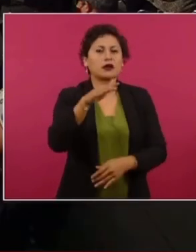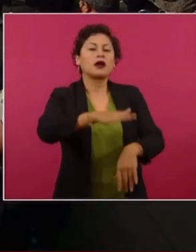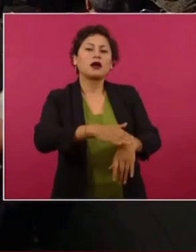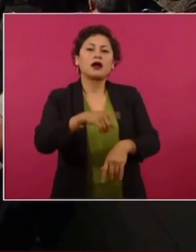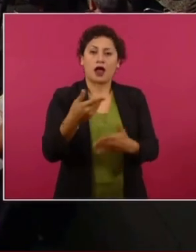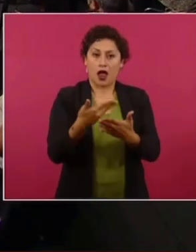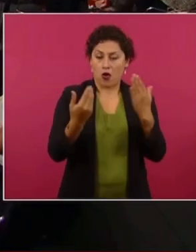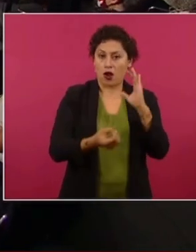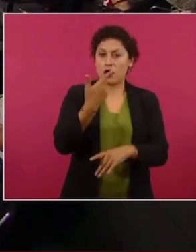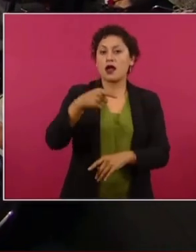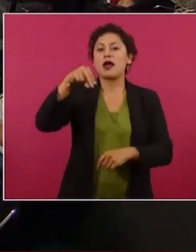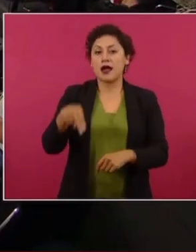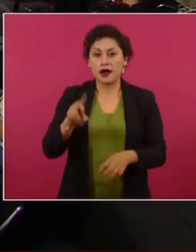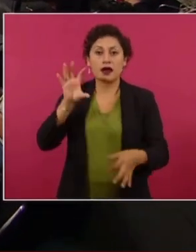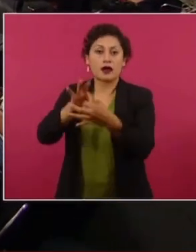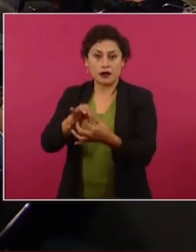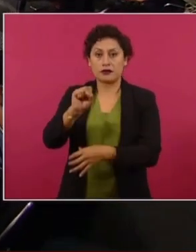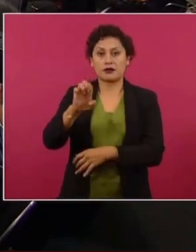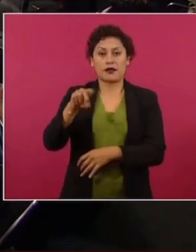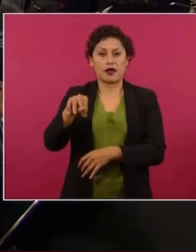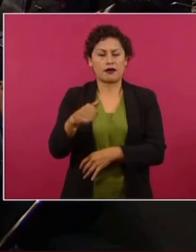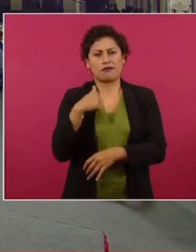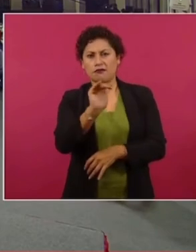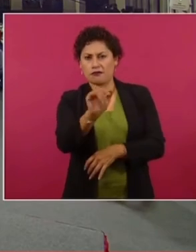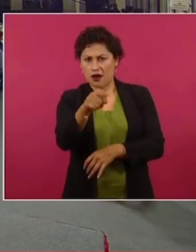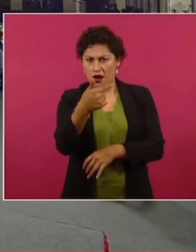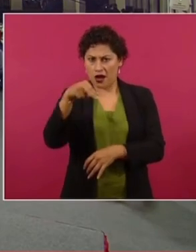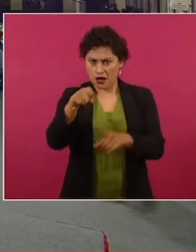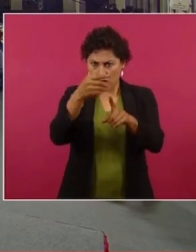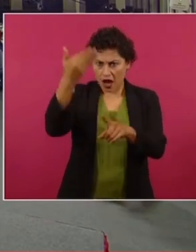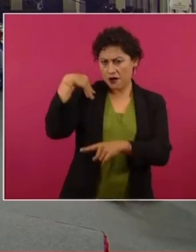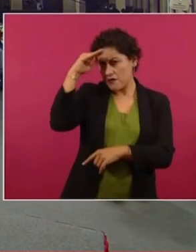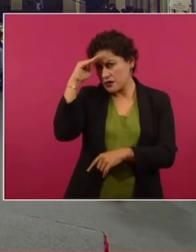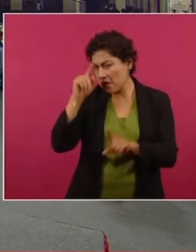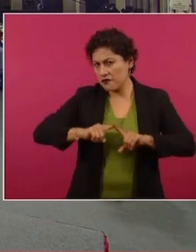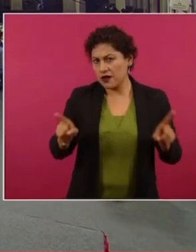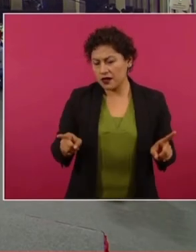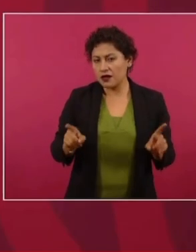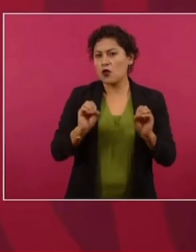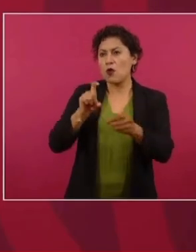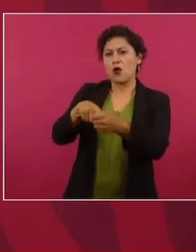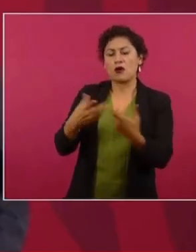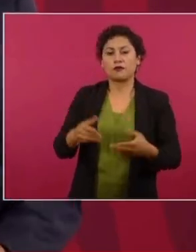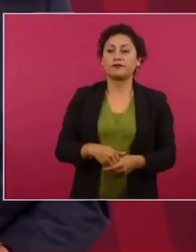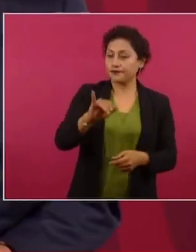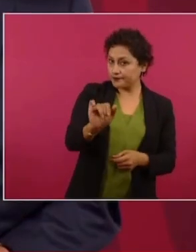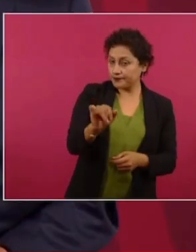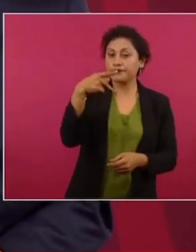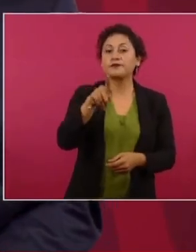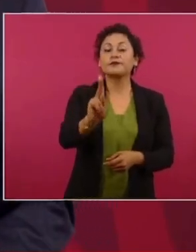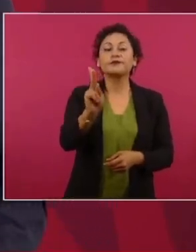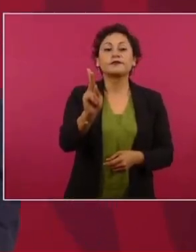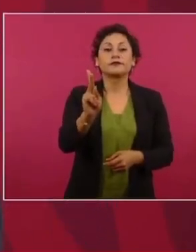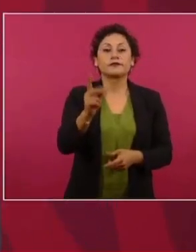de la Guardia Nacional y la solicitud de la ascripción a la Sedena, ¿la Guardia Nacional entonces no es lo que usted esperaba para solicitar y a la ascripción a las Fuerzas Armadas? Sí, pero necesitamos